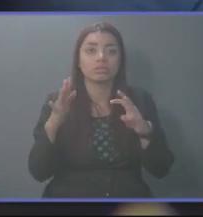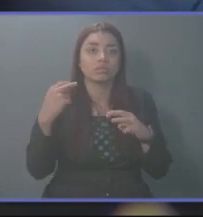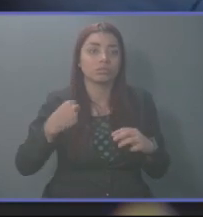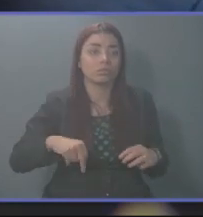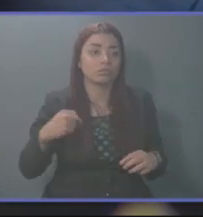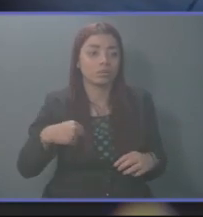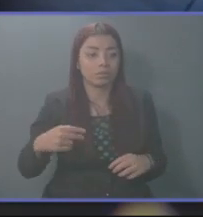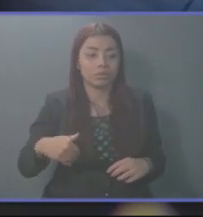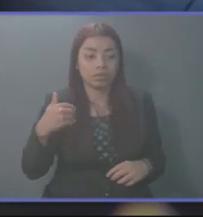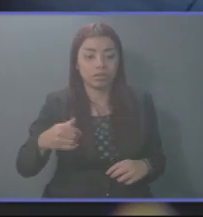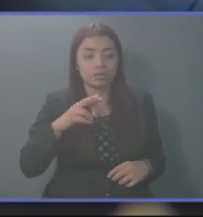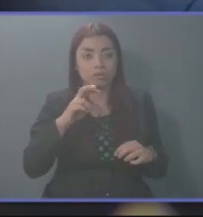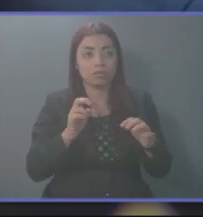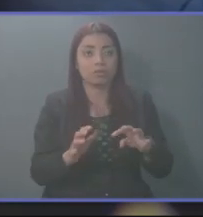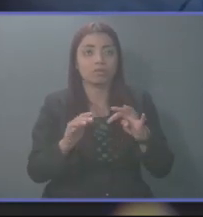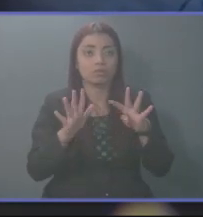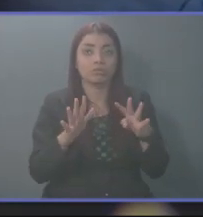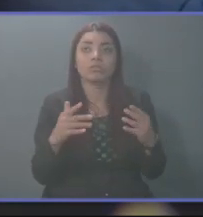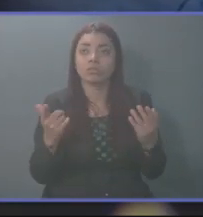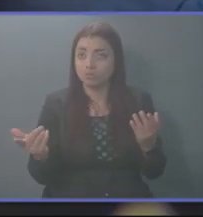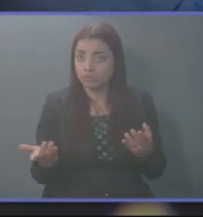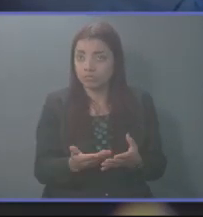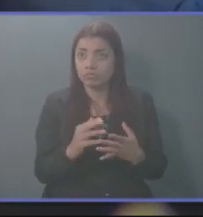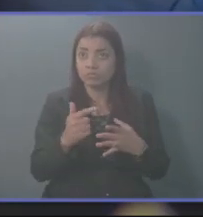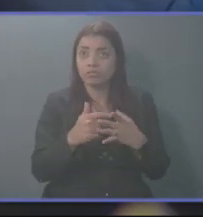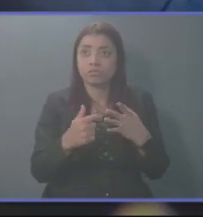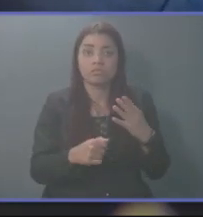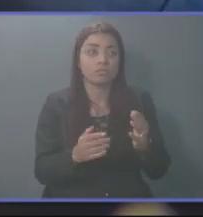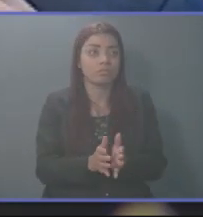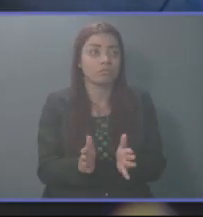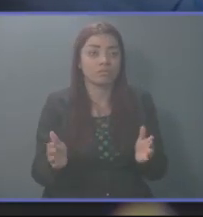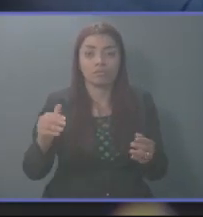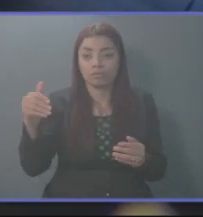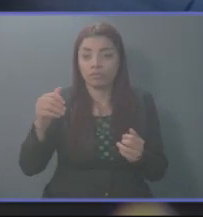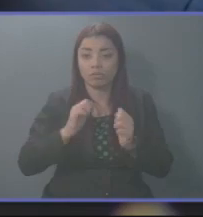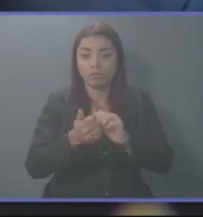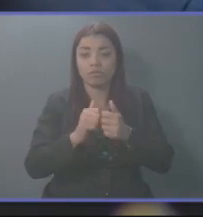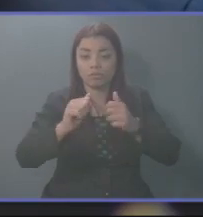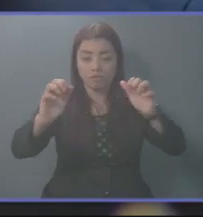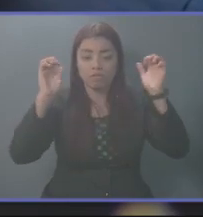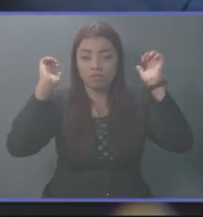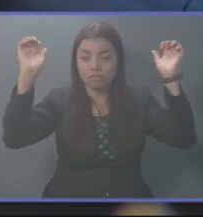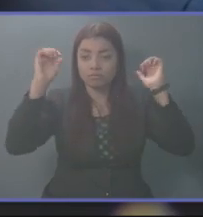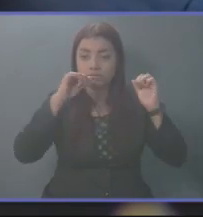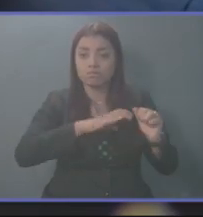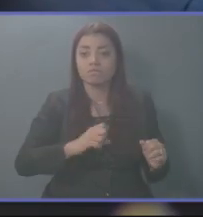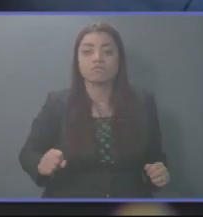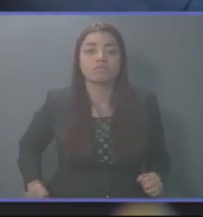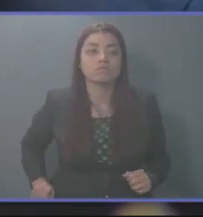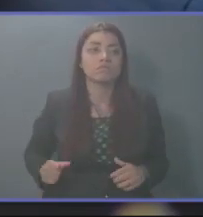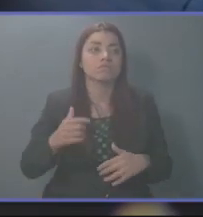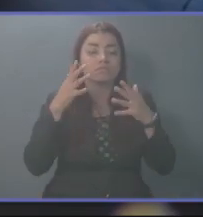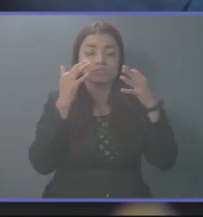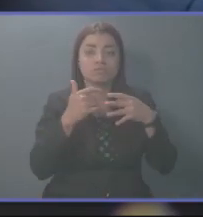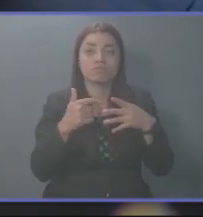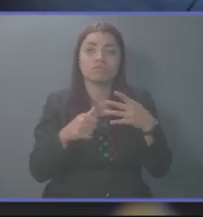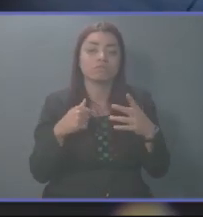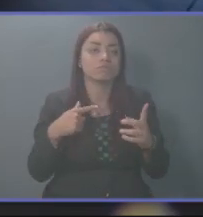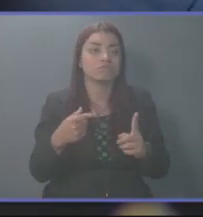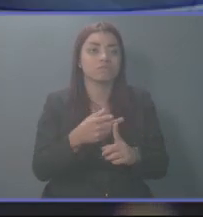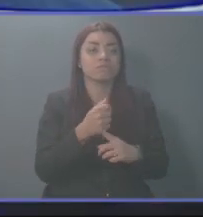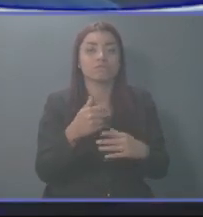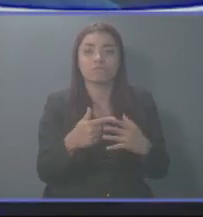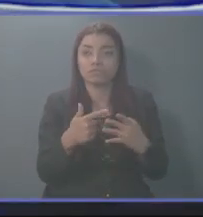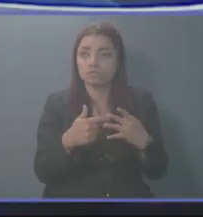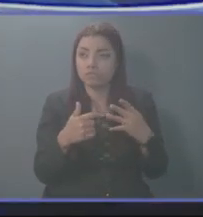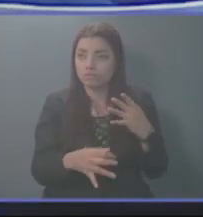noviembre del año 2019, el cual contiene la Ley General de los Deportes de El Salvador. Dicho decreto legislativo tiene por objeto establecer